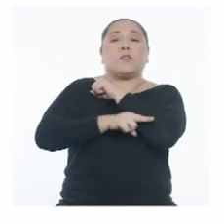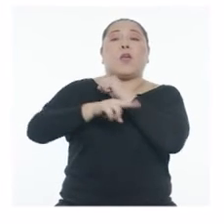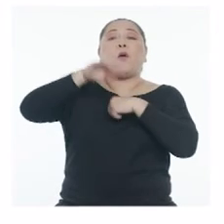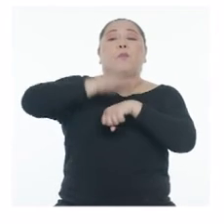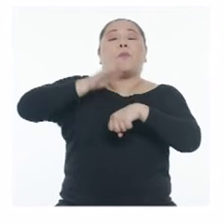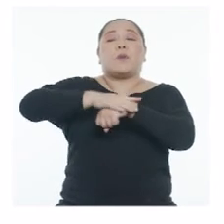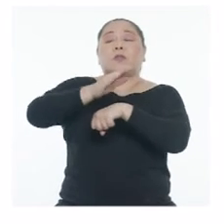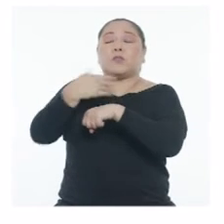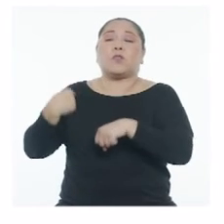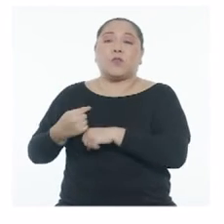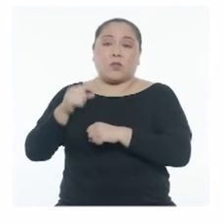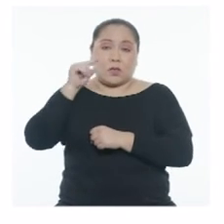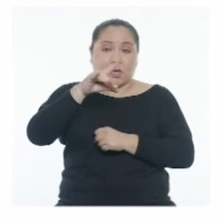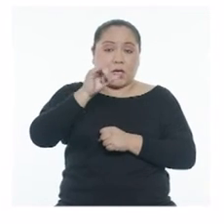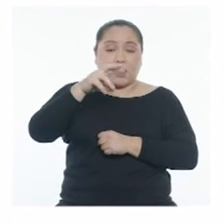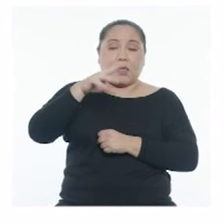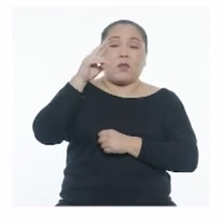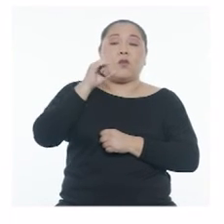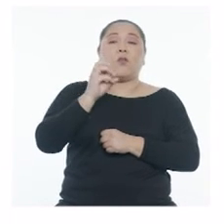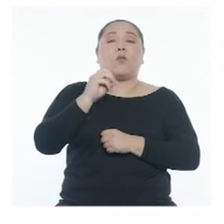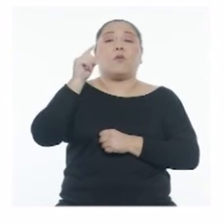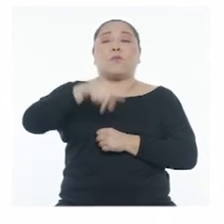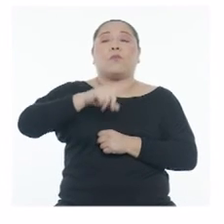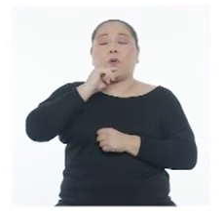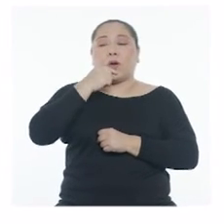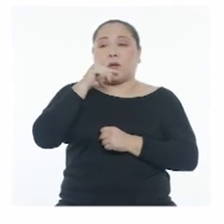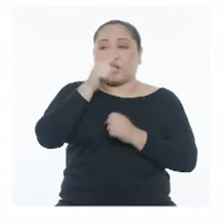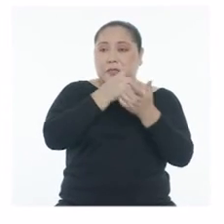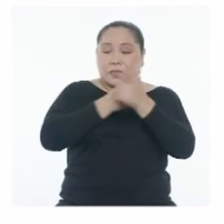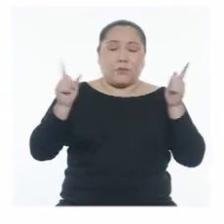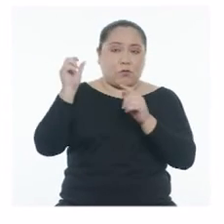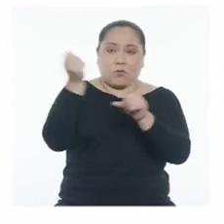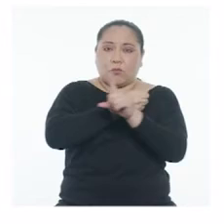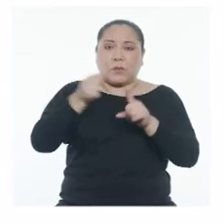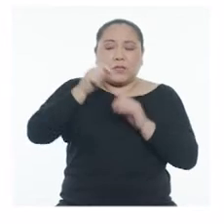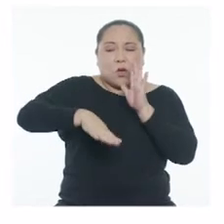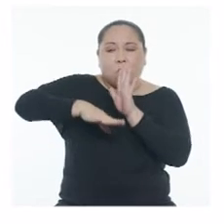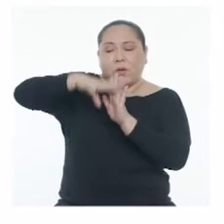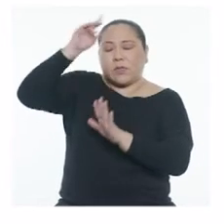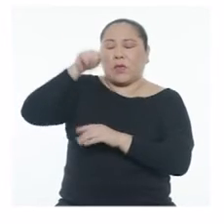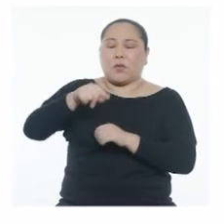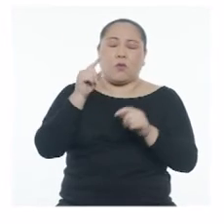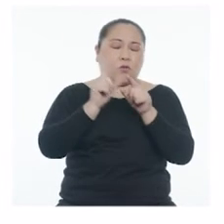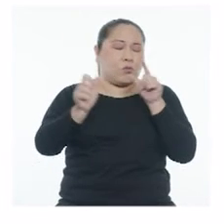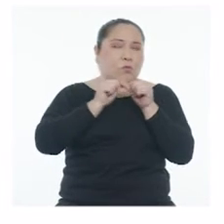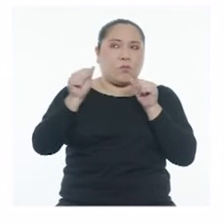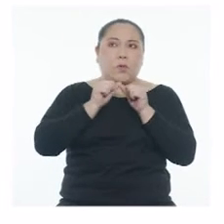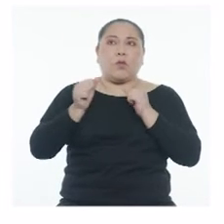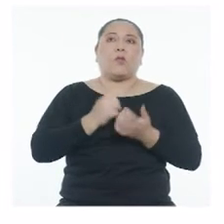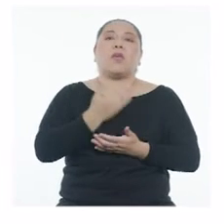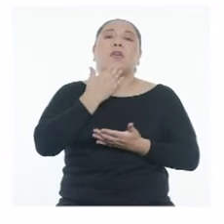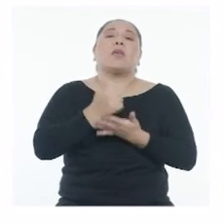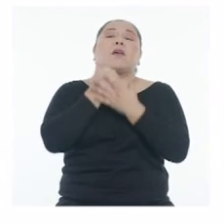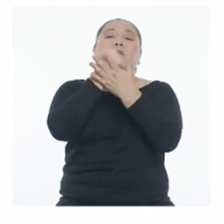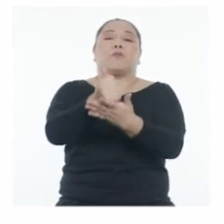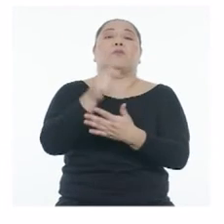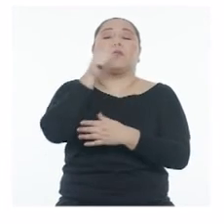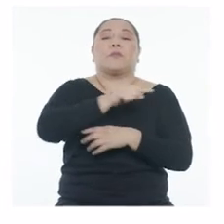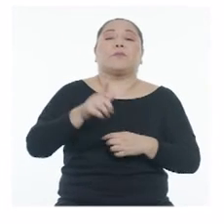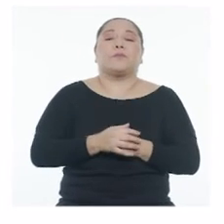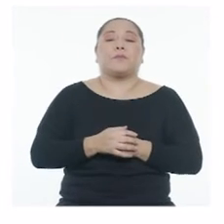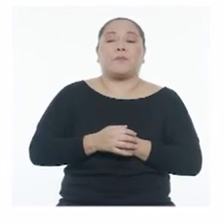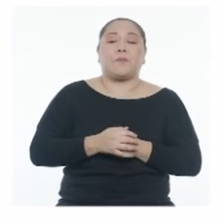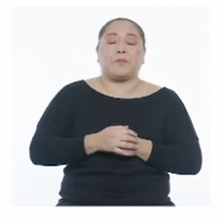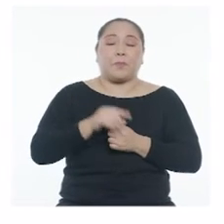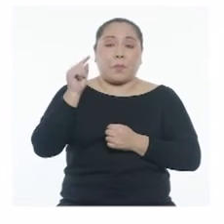de la Violencia de Género, Mujeres Libres de Violencia. Se ha incrementado el número de beneficiarias y beneficiarios de la